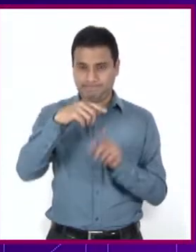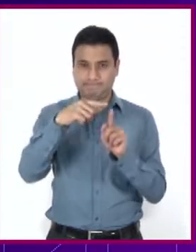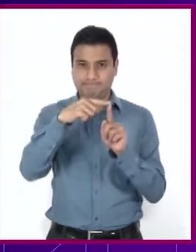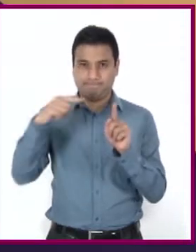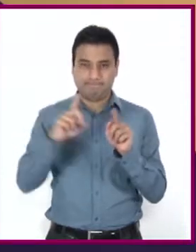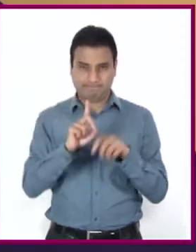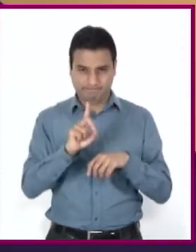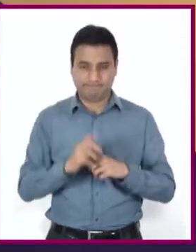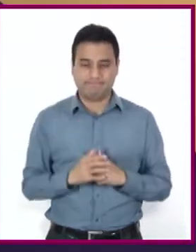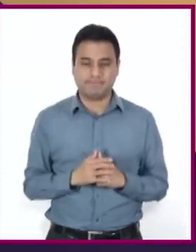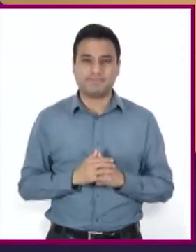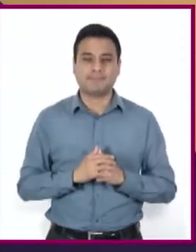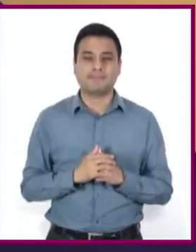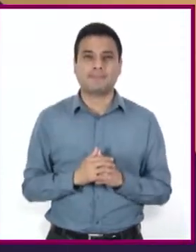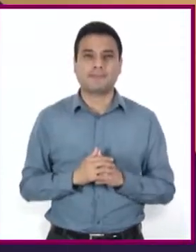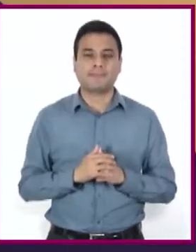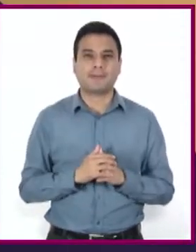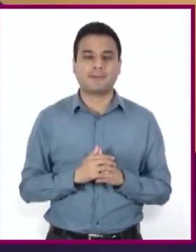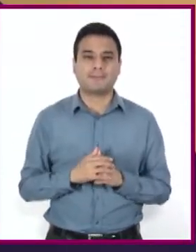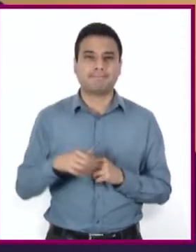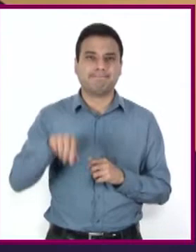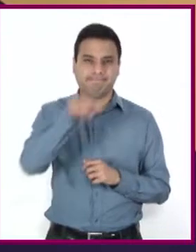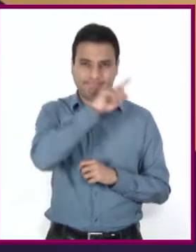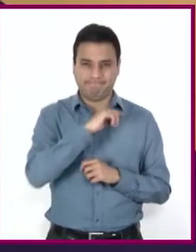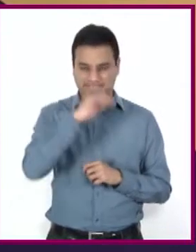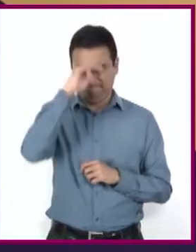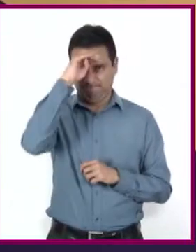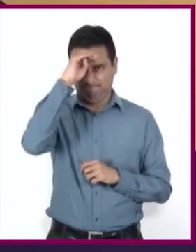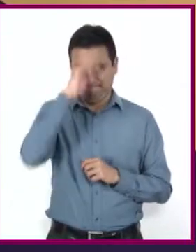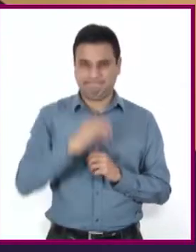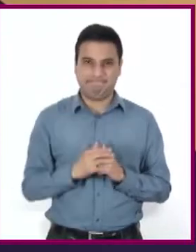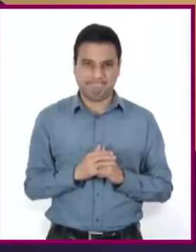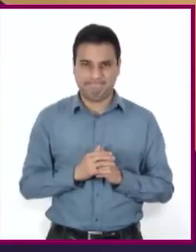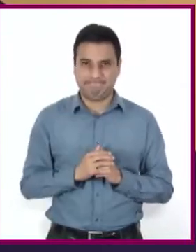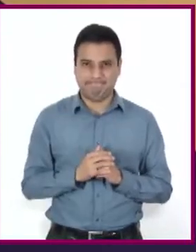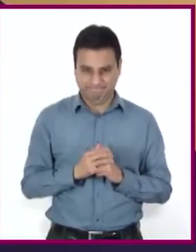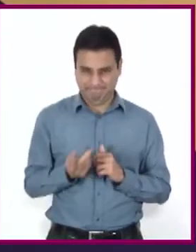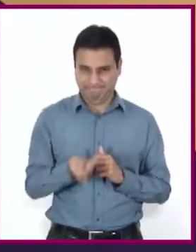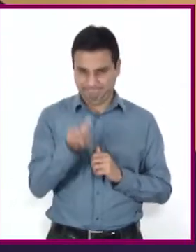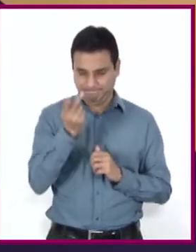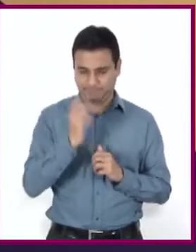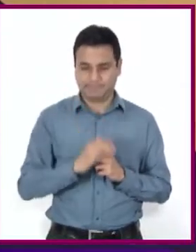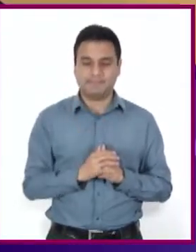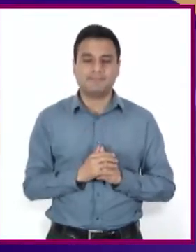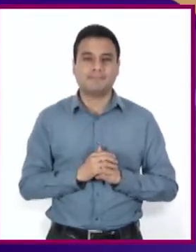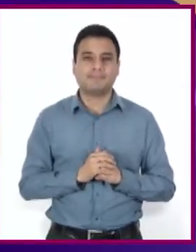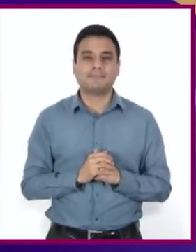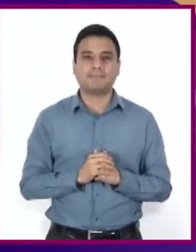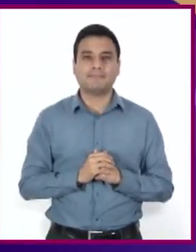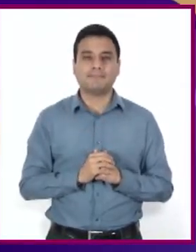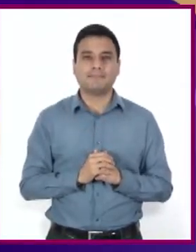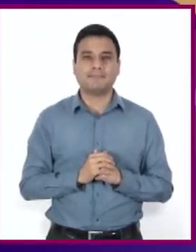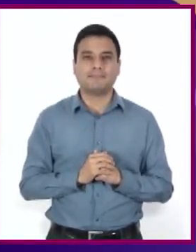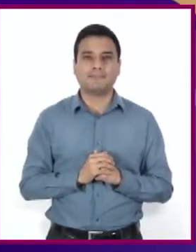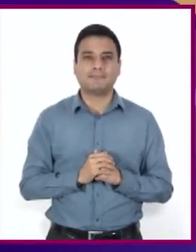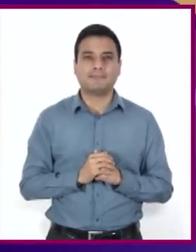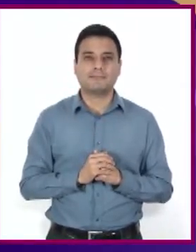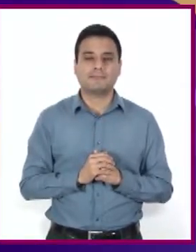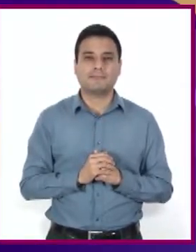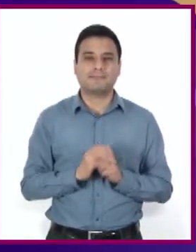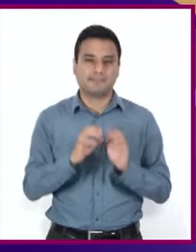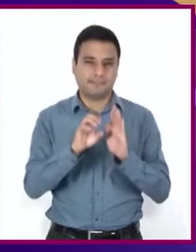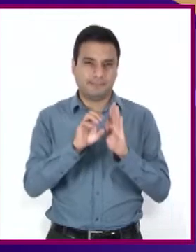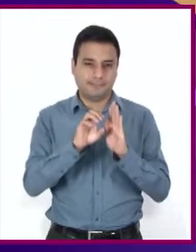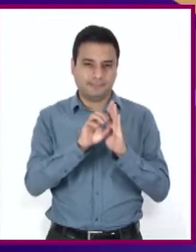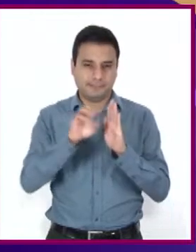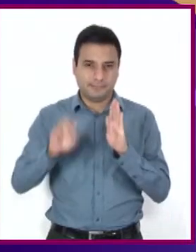densidad. Les invitamos a que reflexionen en torno a las siguientes preguntas. ¿Qué pasa con la densidad si el